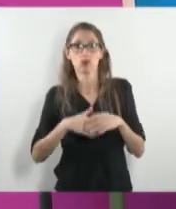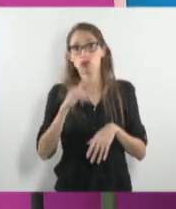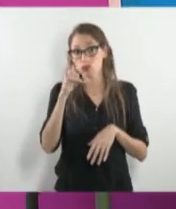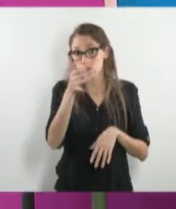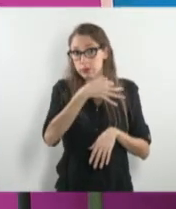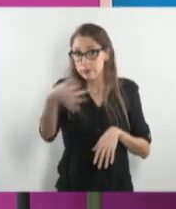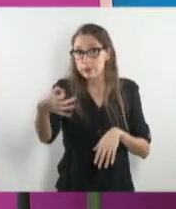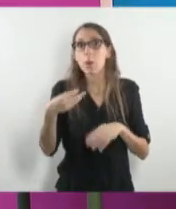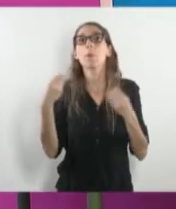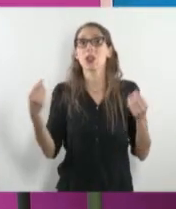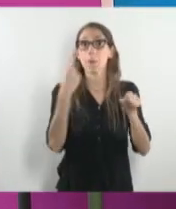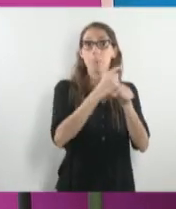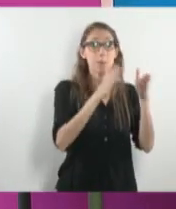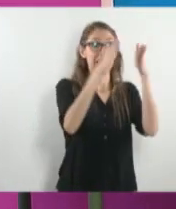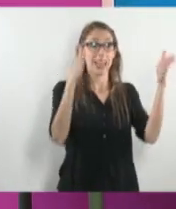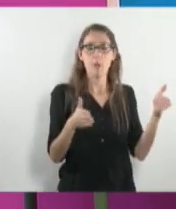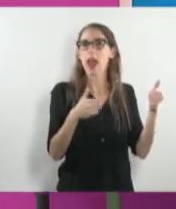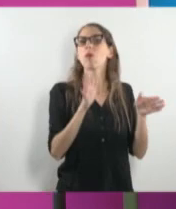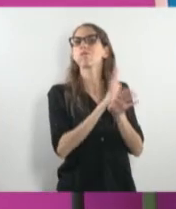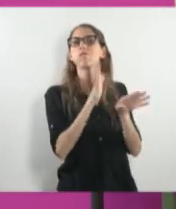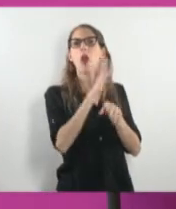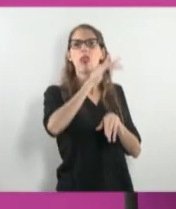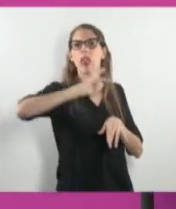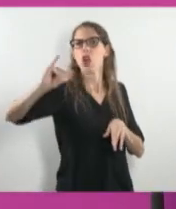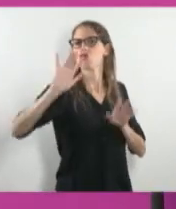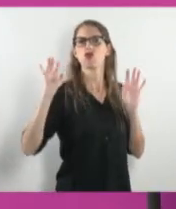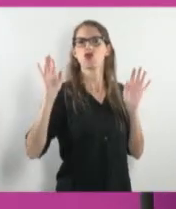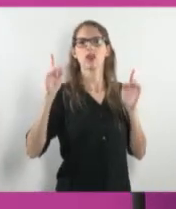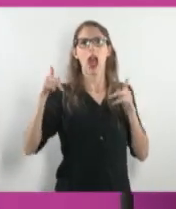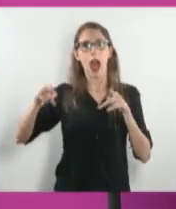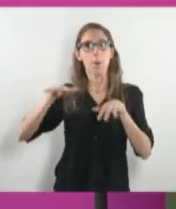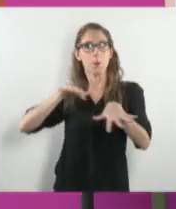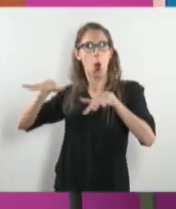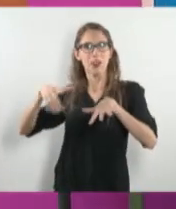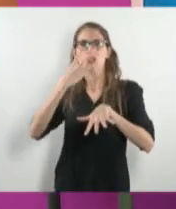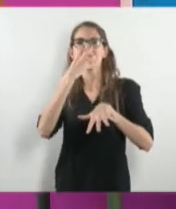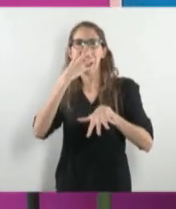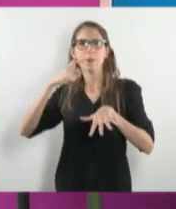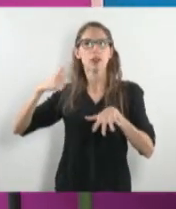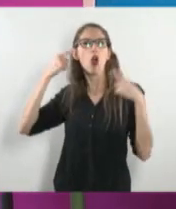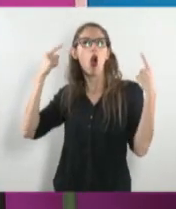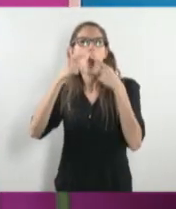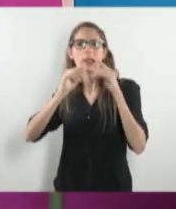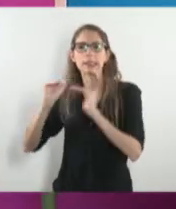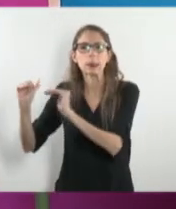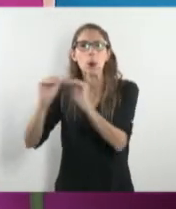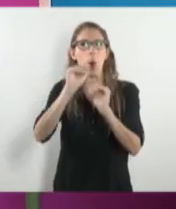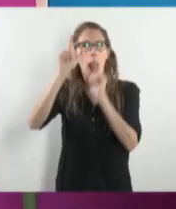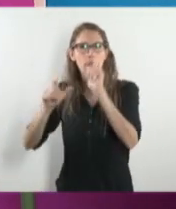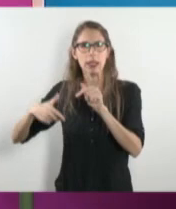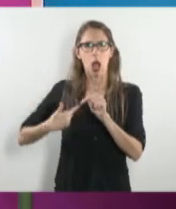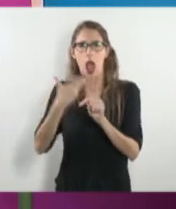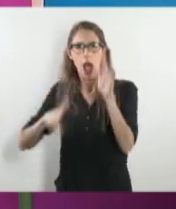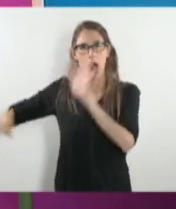la primera parte como una denuncia al proyecto civilizatorio de Sarmiento, ¿no? Claro. E inclusive se lo